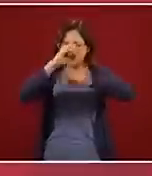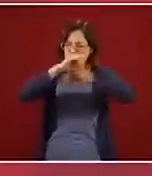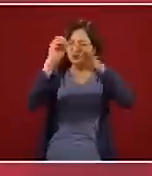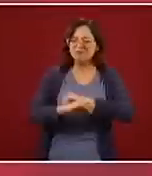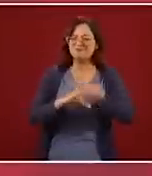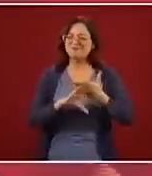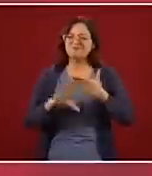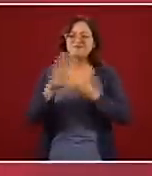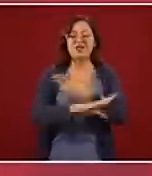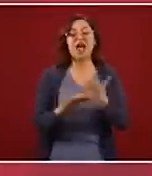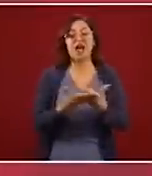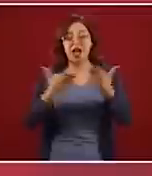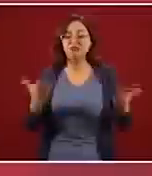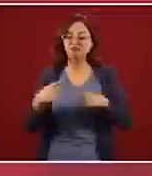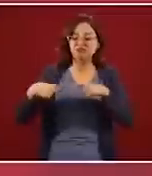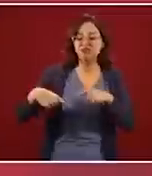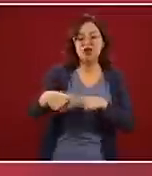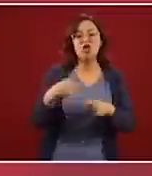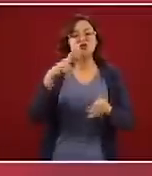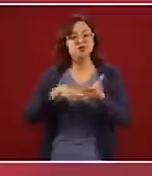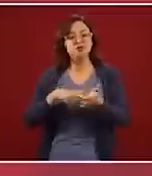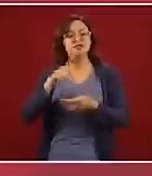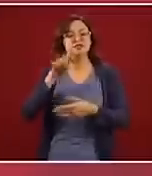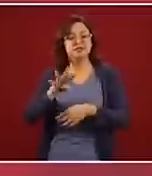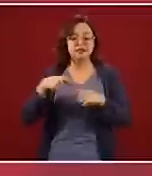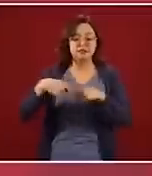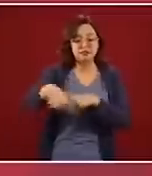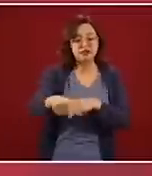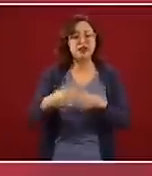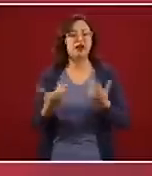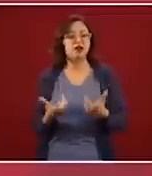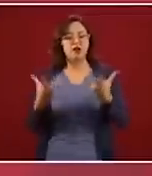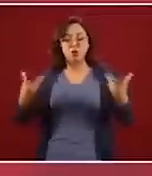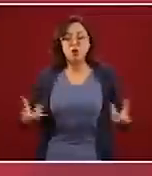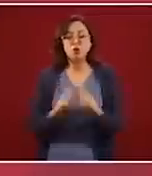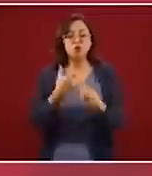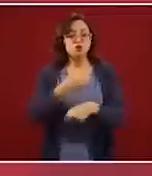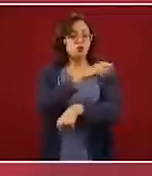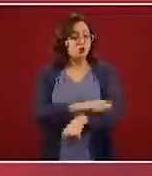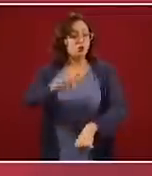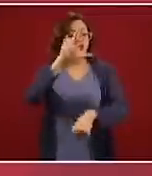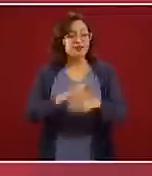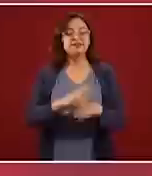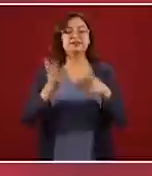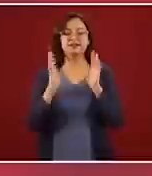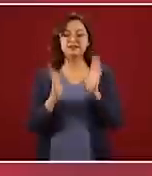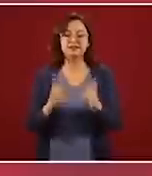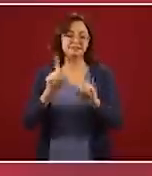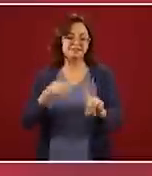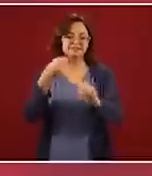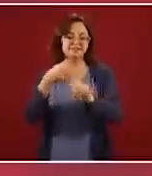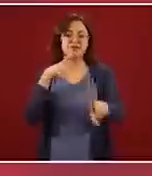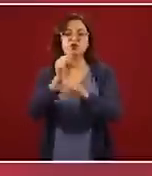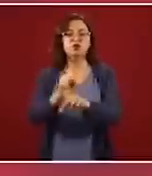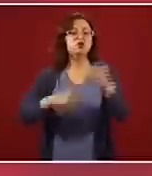2019, tener un esquema coordinado donde todo el sector salud, y esto ahorita va a ver que tiene que ver con los antivirales, trabaja por un